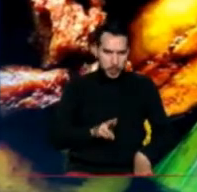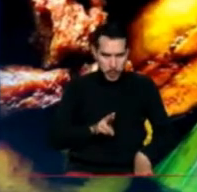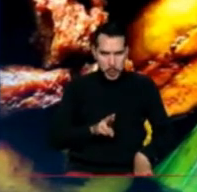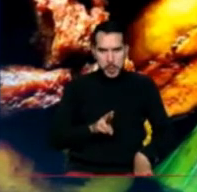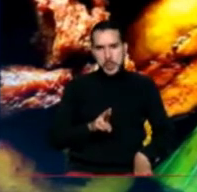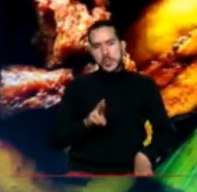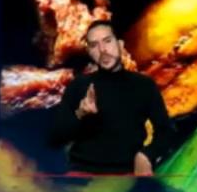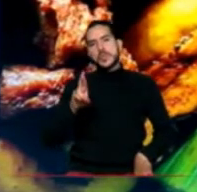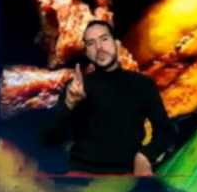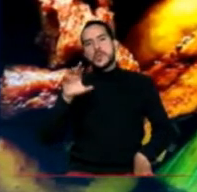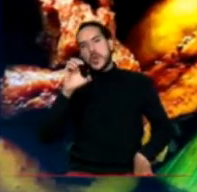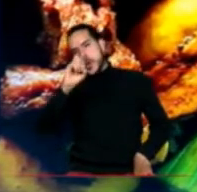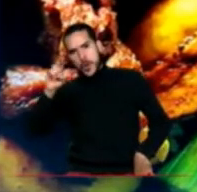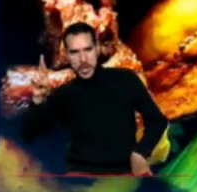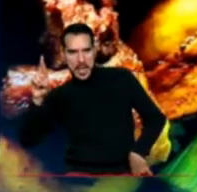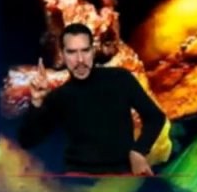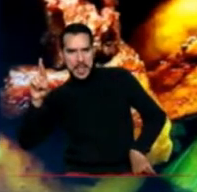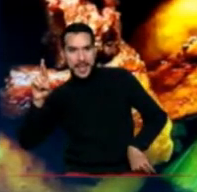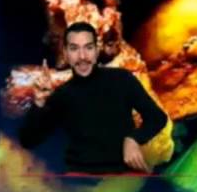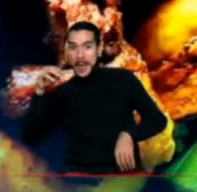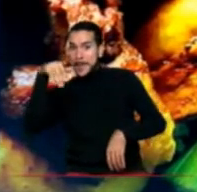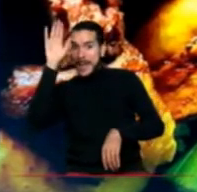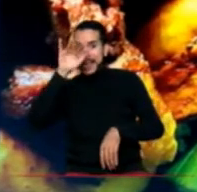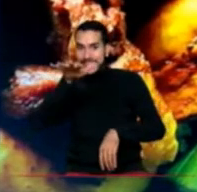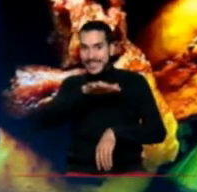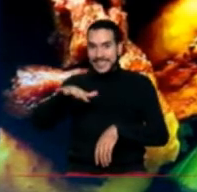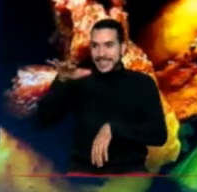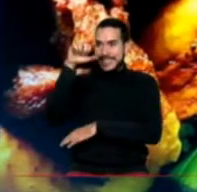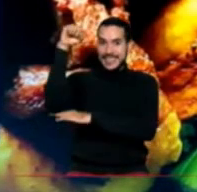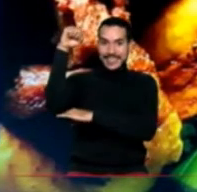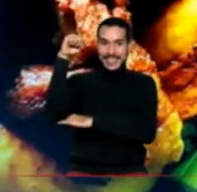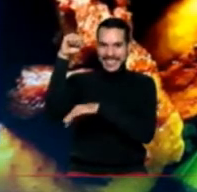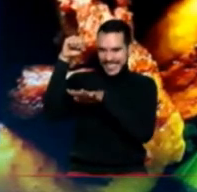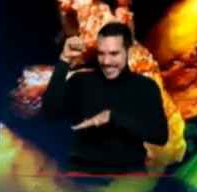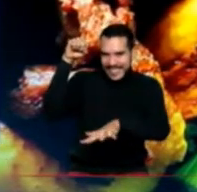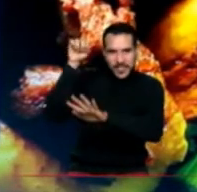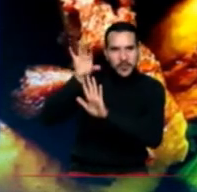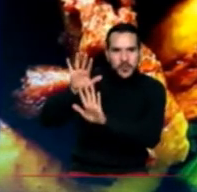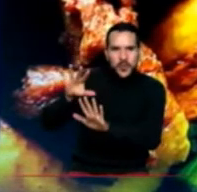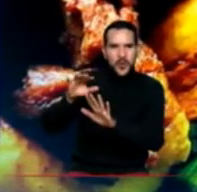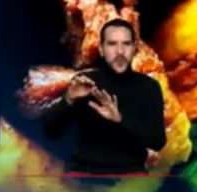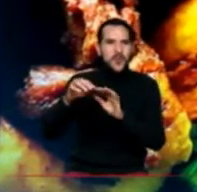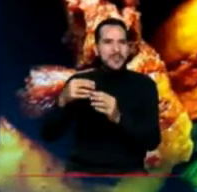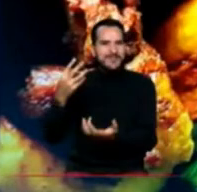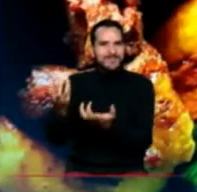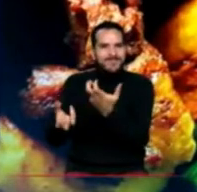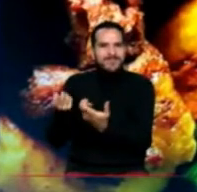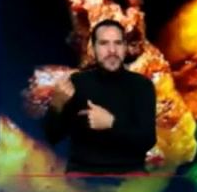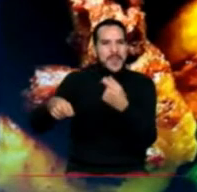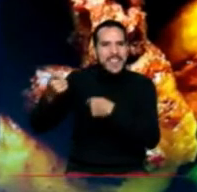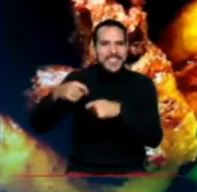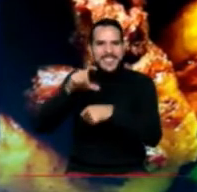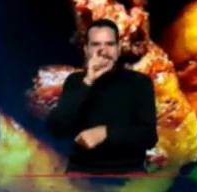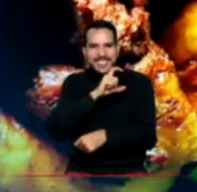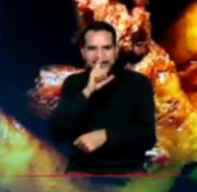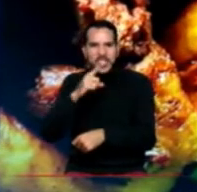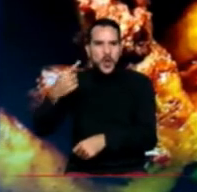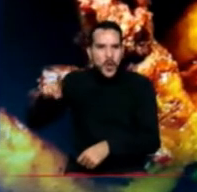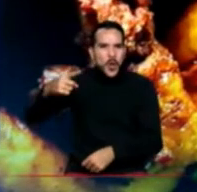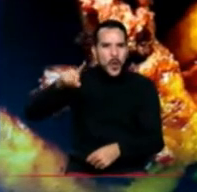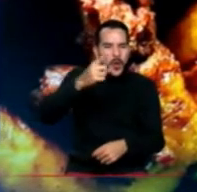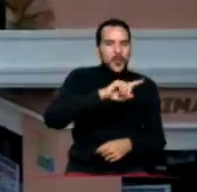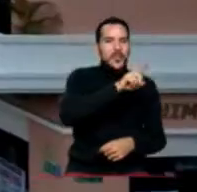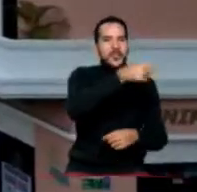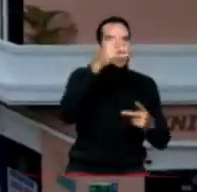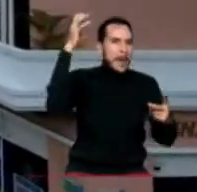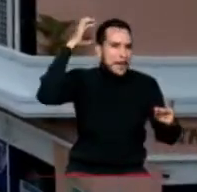Y en puntos emblemáticos como Puerto Rellena con su fritanga, también en la rural como el corregimiento de Pance, el kilómetro 18, la vía Cristo Rey